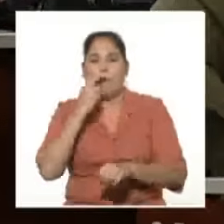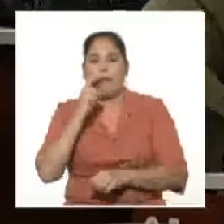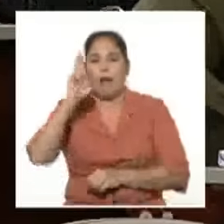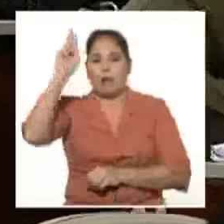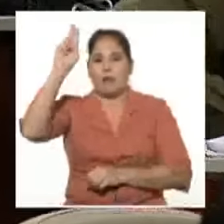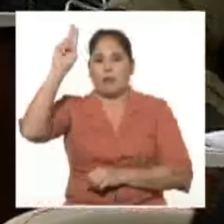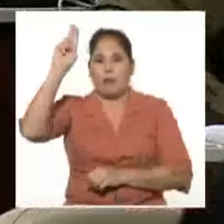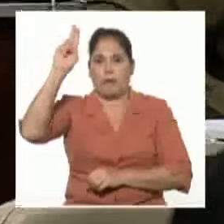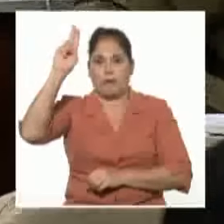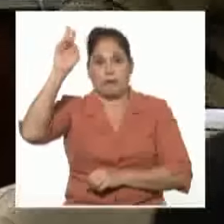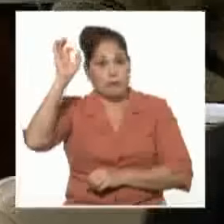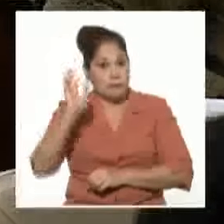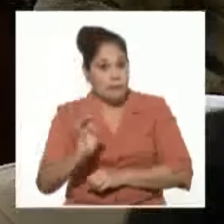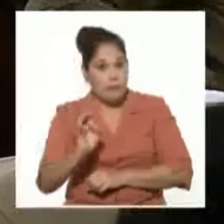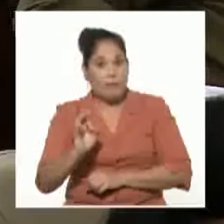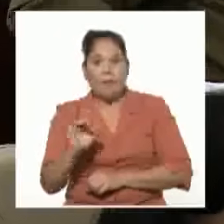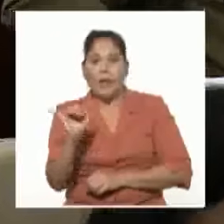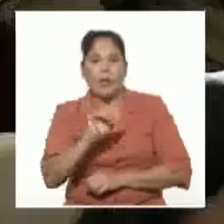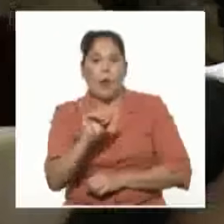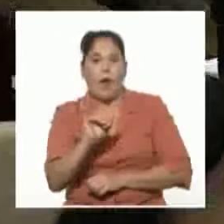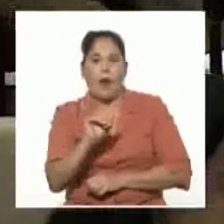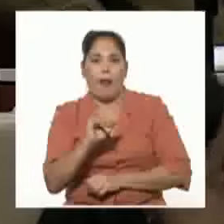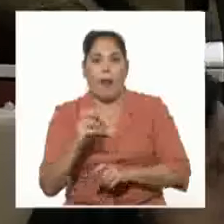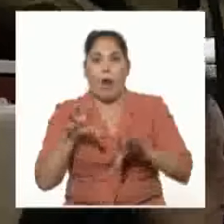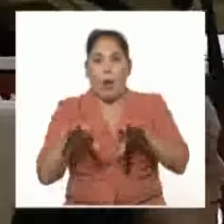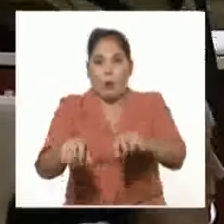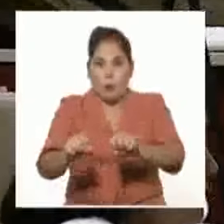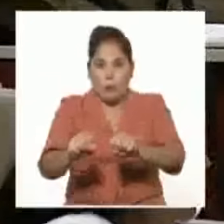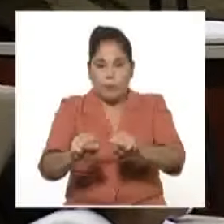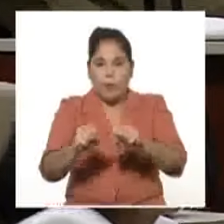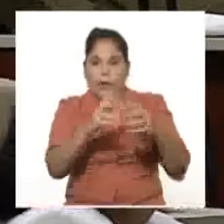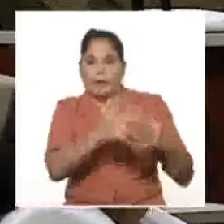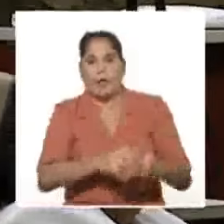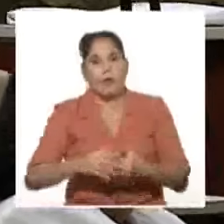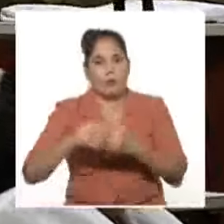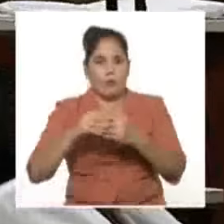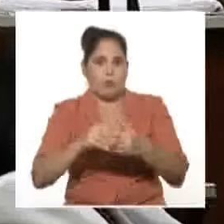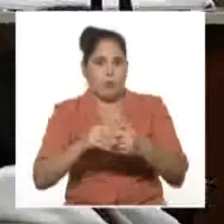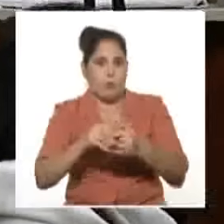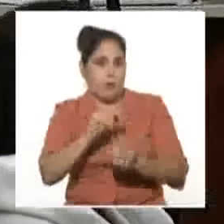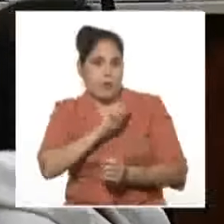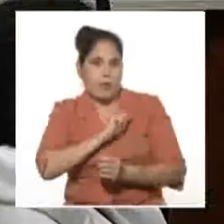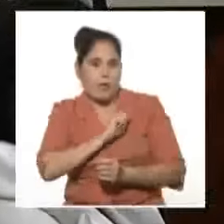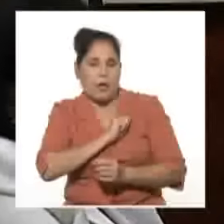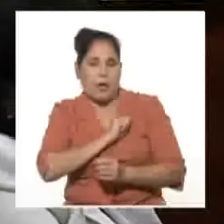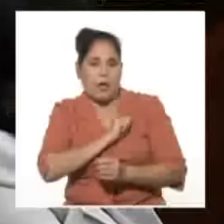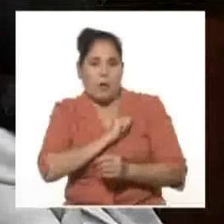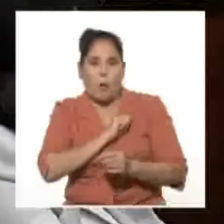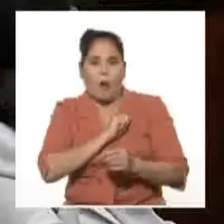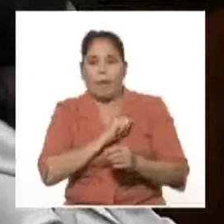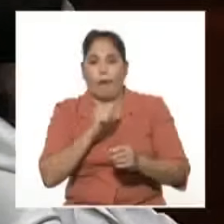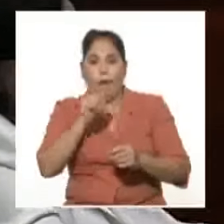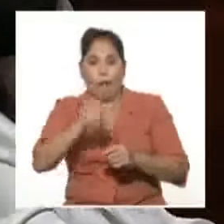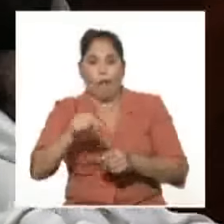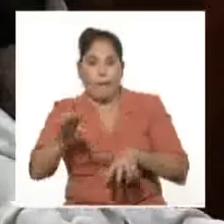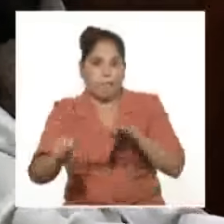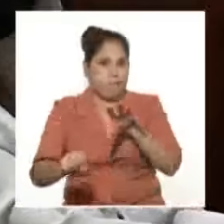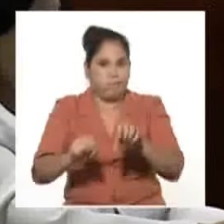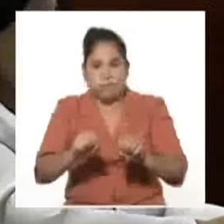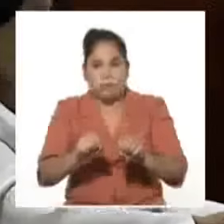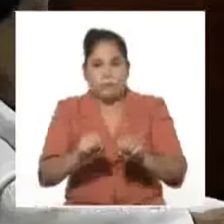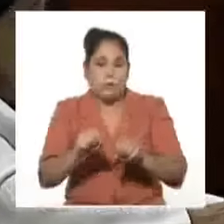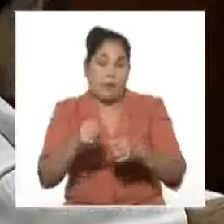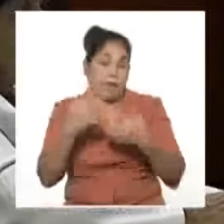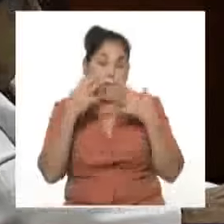hitleriano con tintes de la salvaje conquista del oeste americano y prácticas de corsarios y piratas que dieron triste